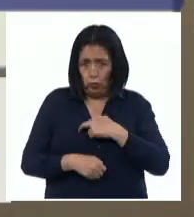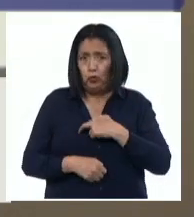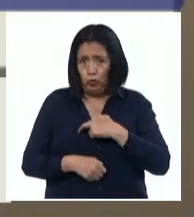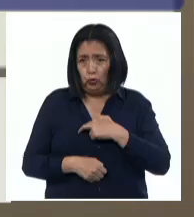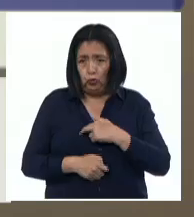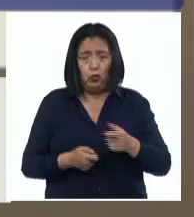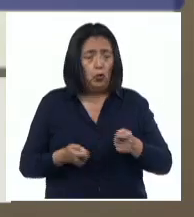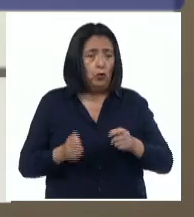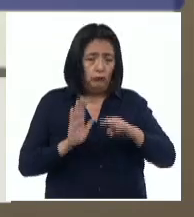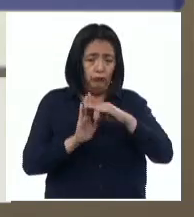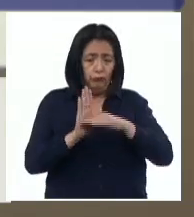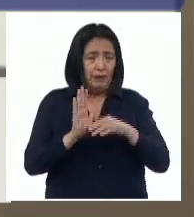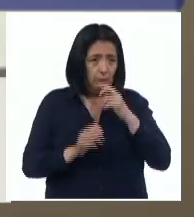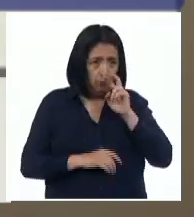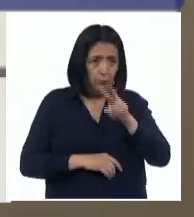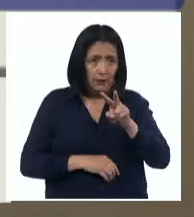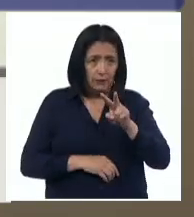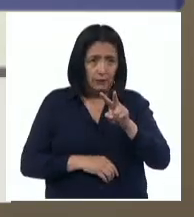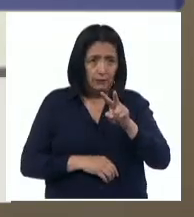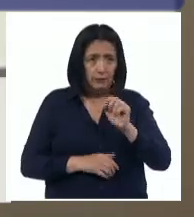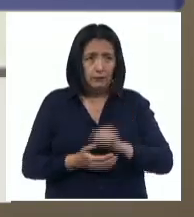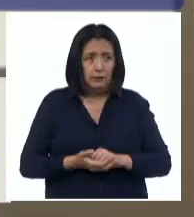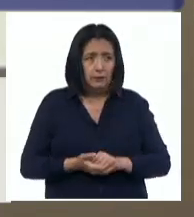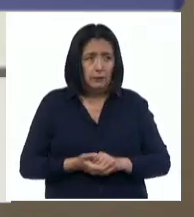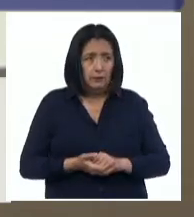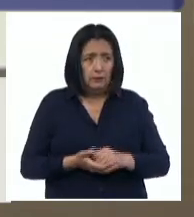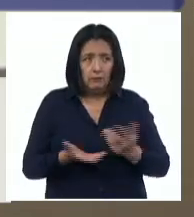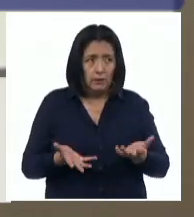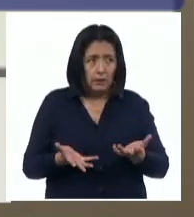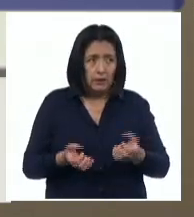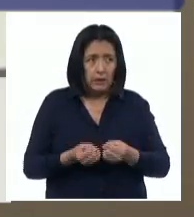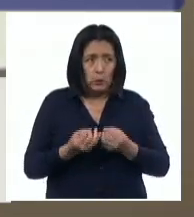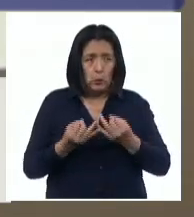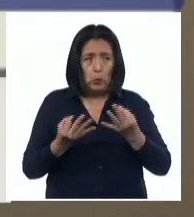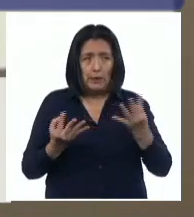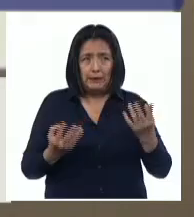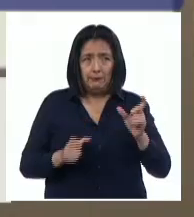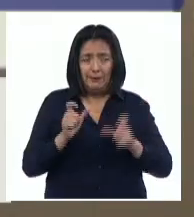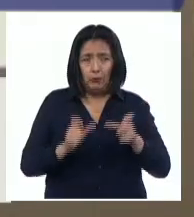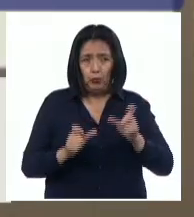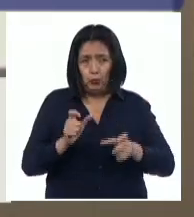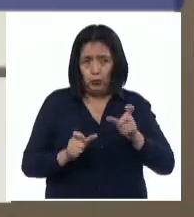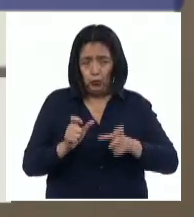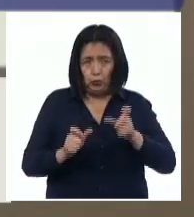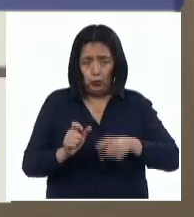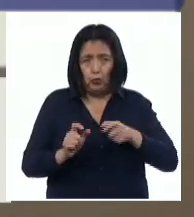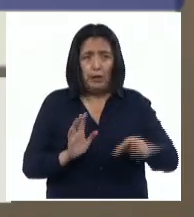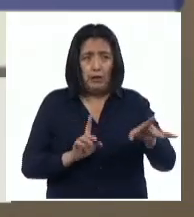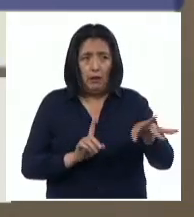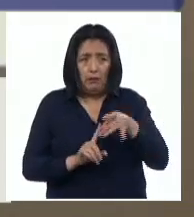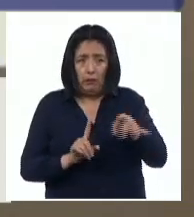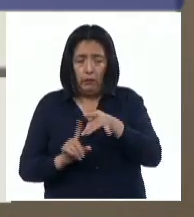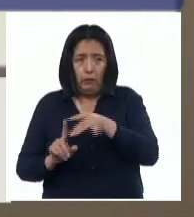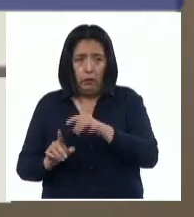medidas, podemos apreciar que la cantidad de personas